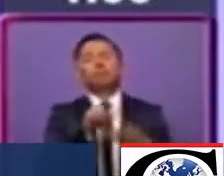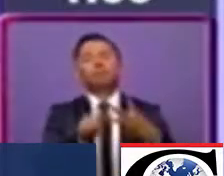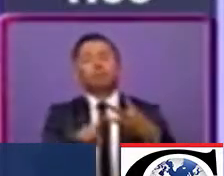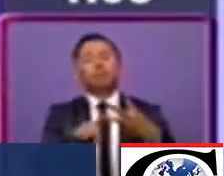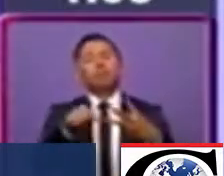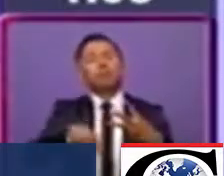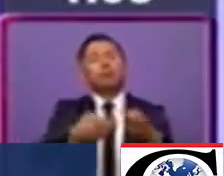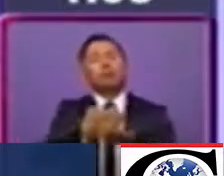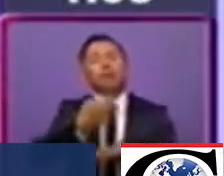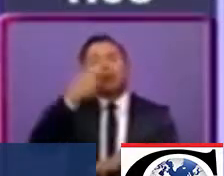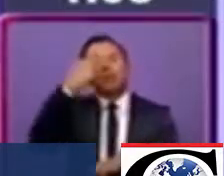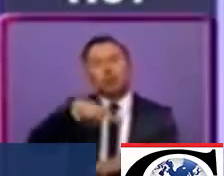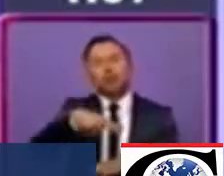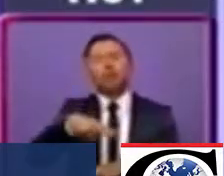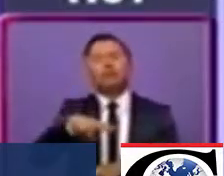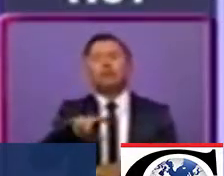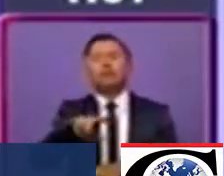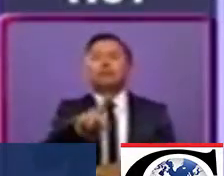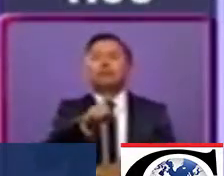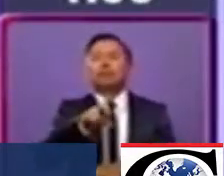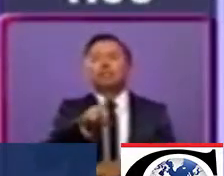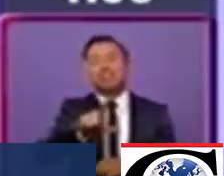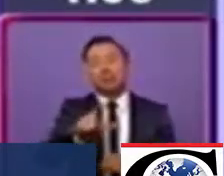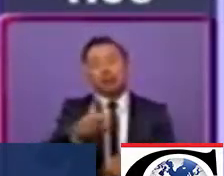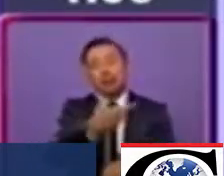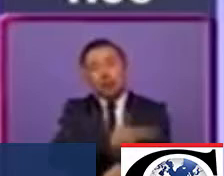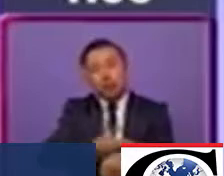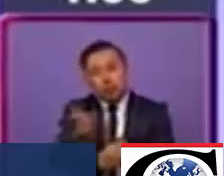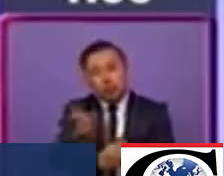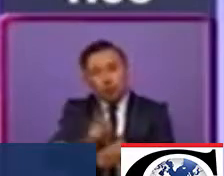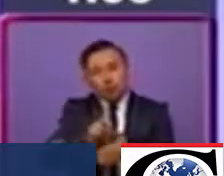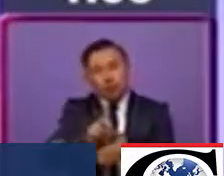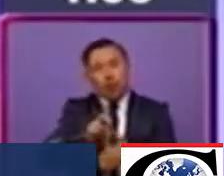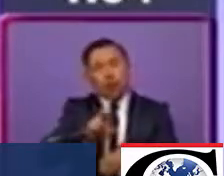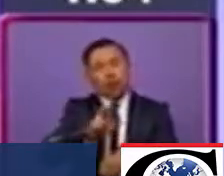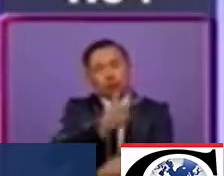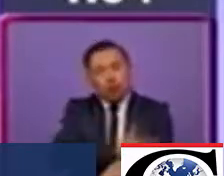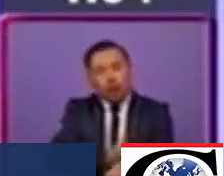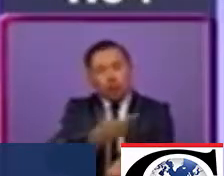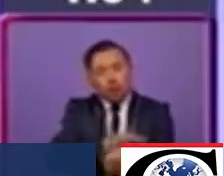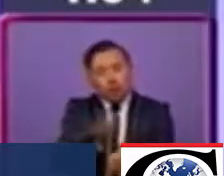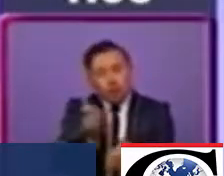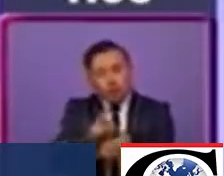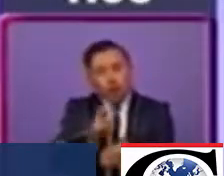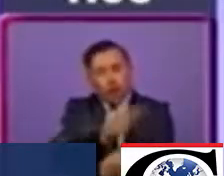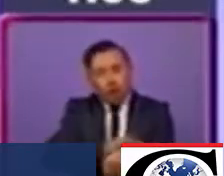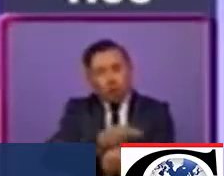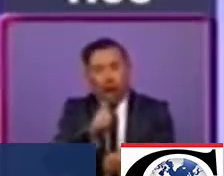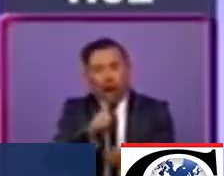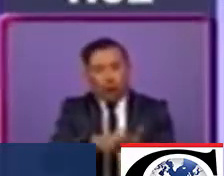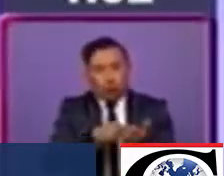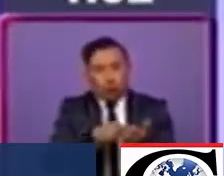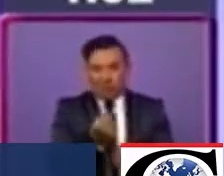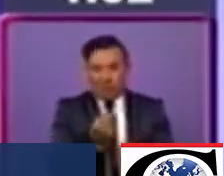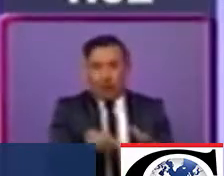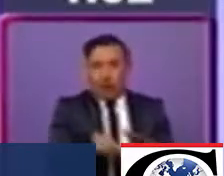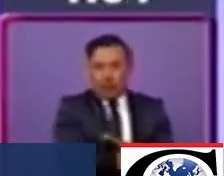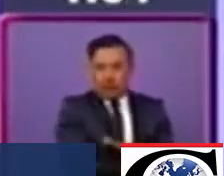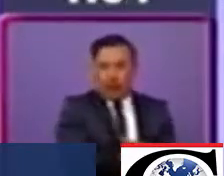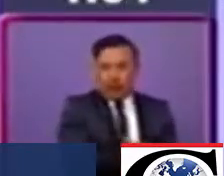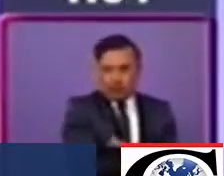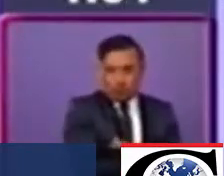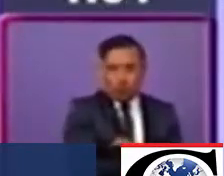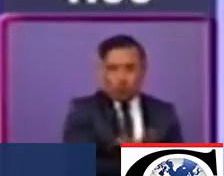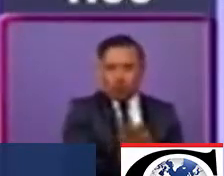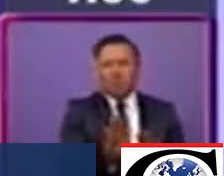el debate. Bueno, la hora esperada llegó a las 8 de la noche y comenzó el debate entre los 6 candidatos. A lo largo